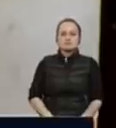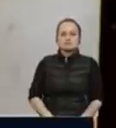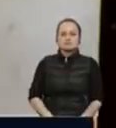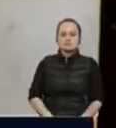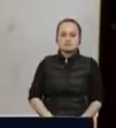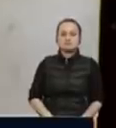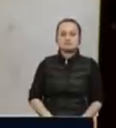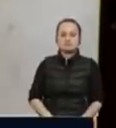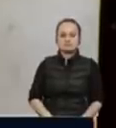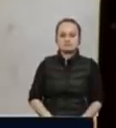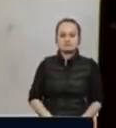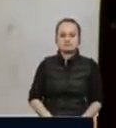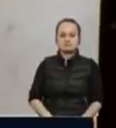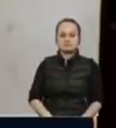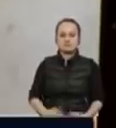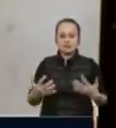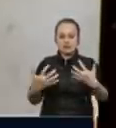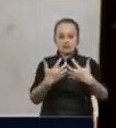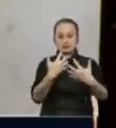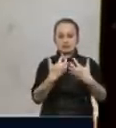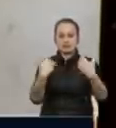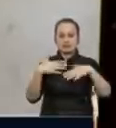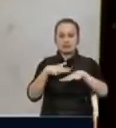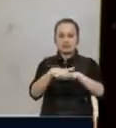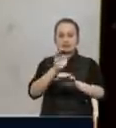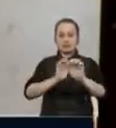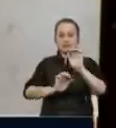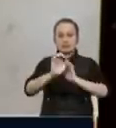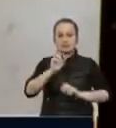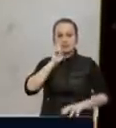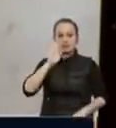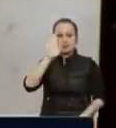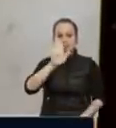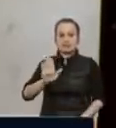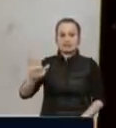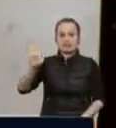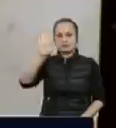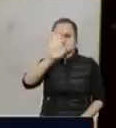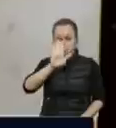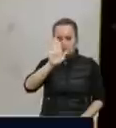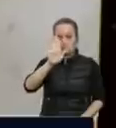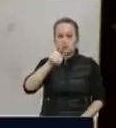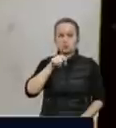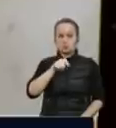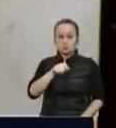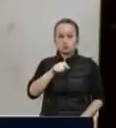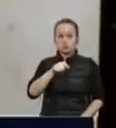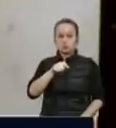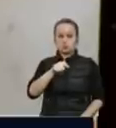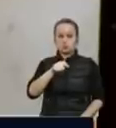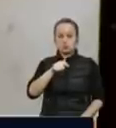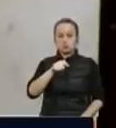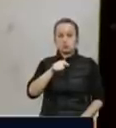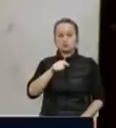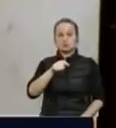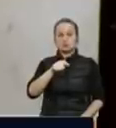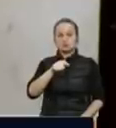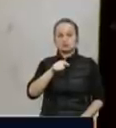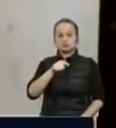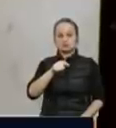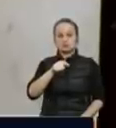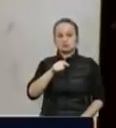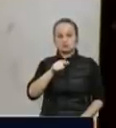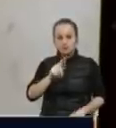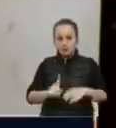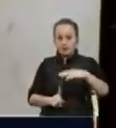en realidad, el Sistema Integral de Defensa Nacional, que es una construcción hecha por